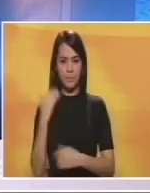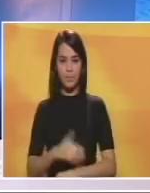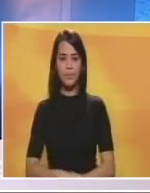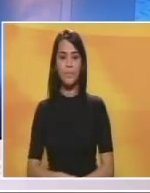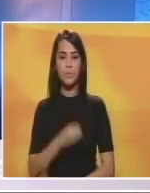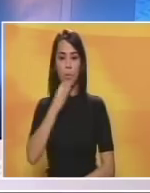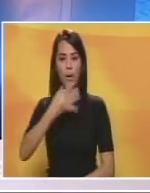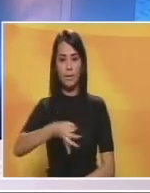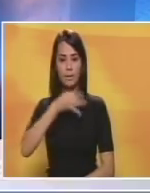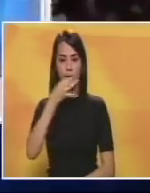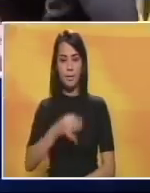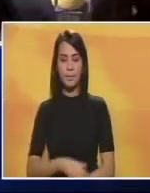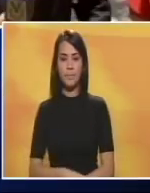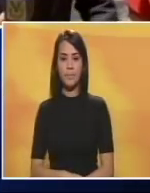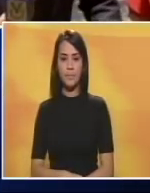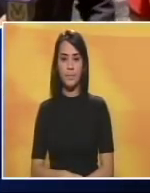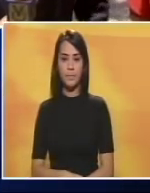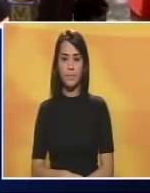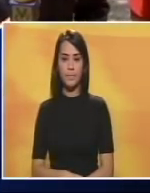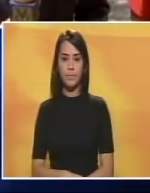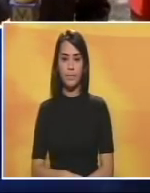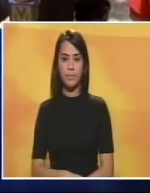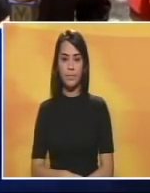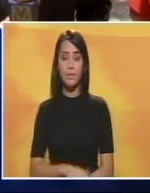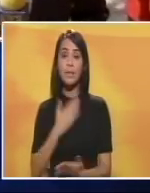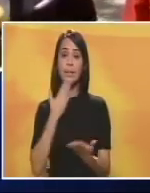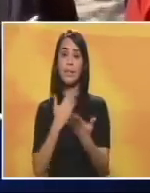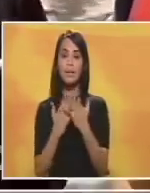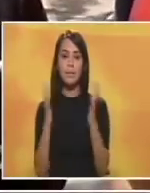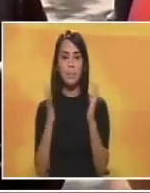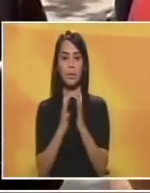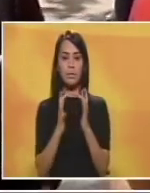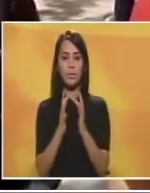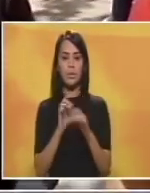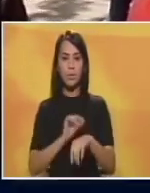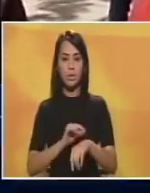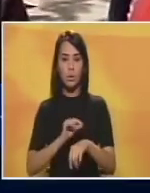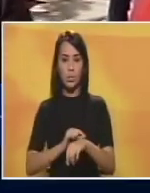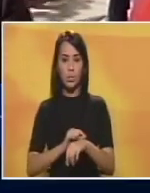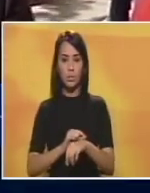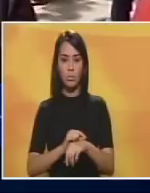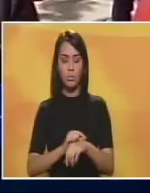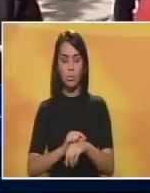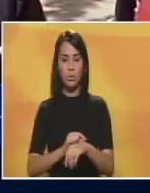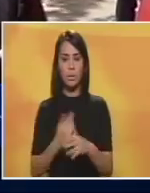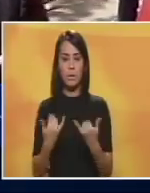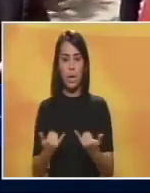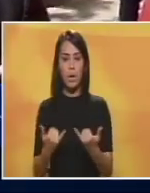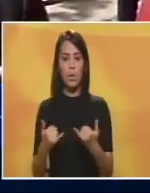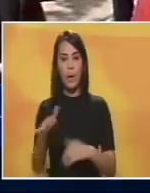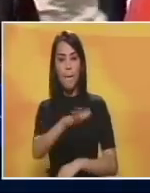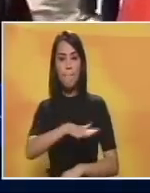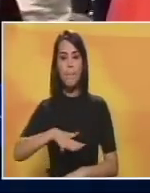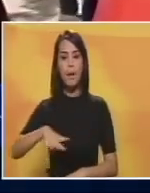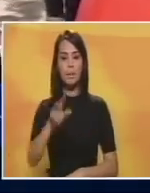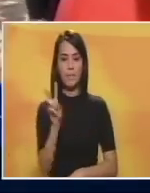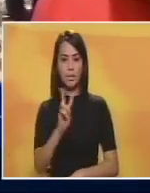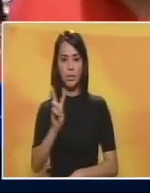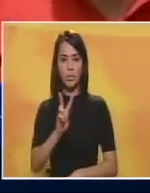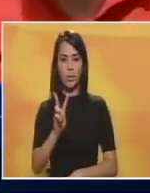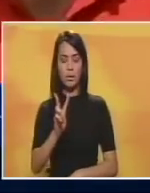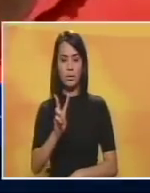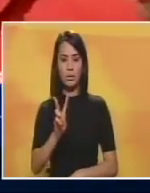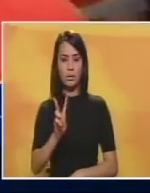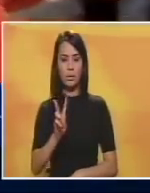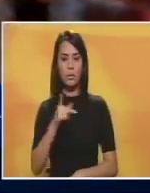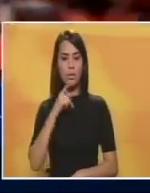nos amplía. Buenas tardes, Euclides. Muchísimas gracias por el contacto a esta hora. Nosotros nos encontramos acá en Plaza Venezuela, específicamente a